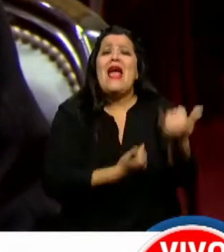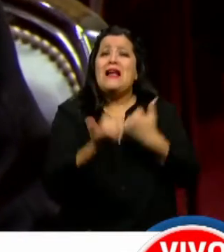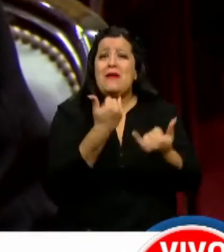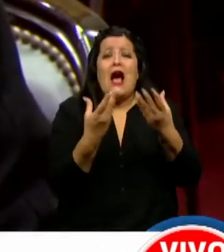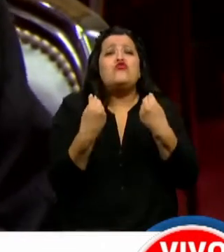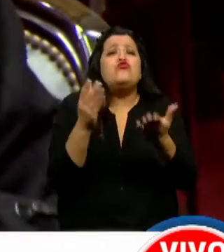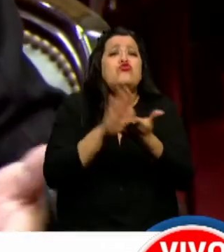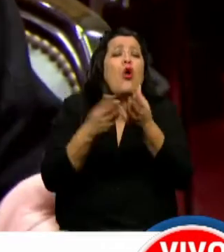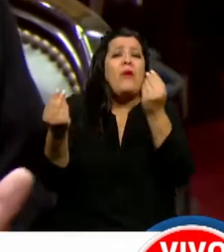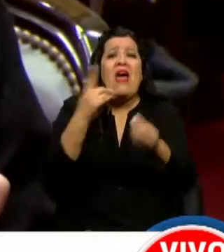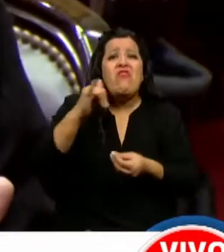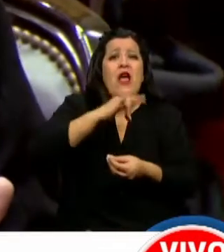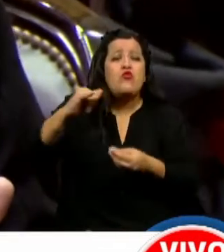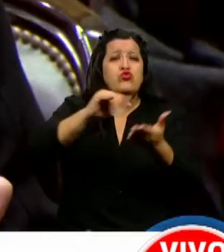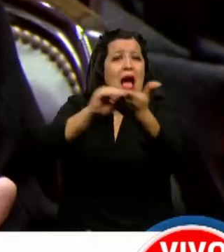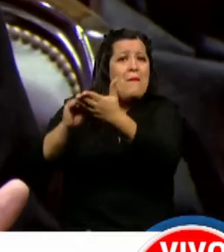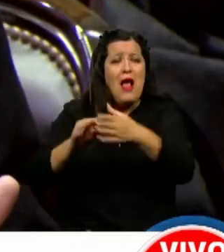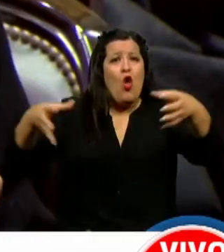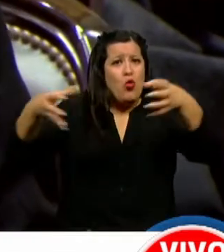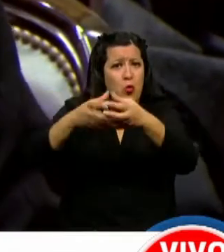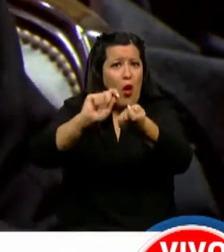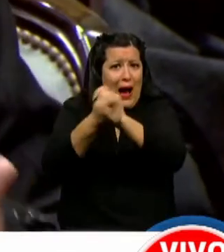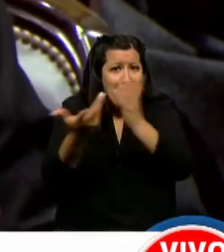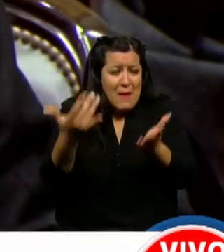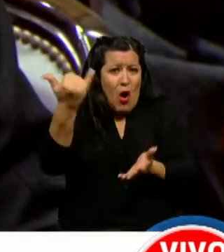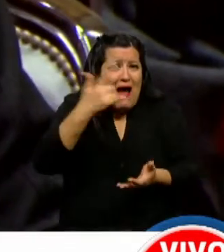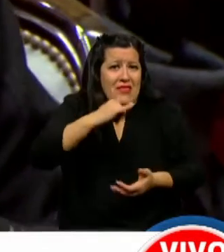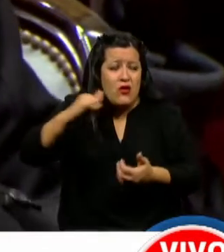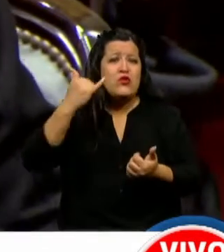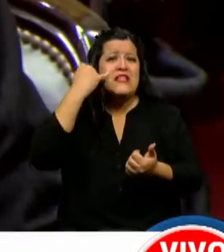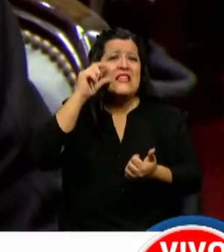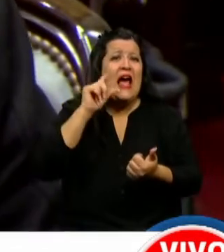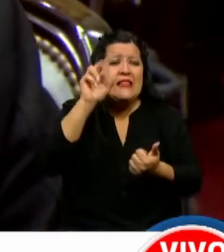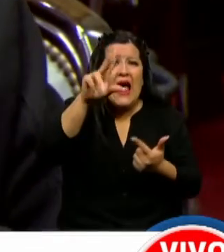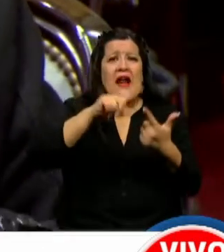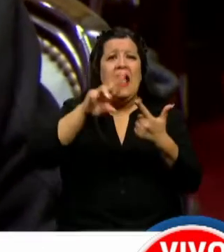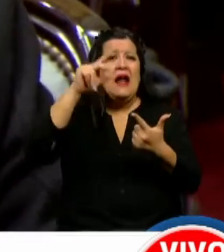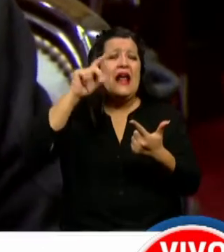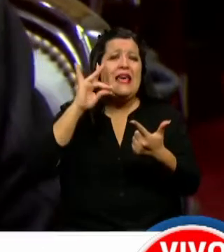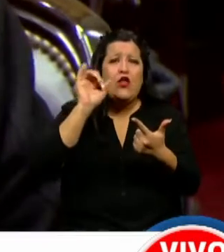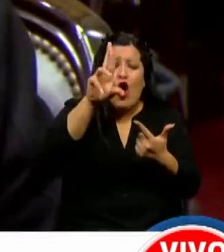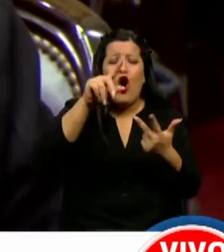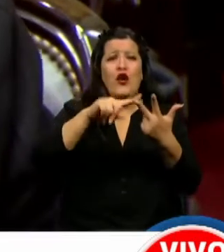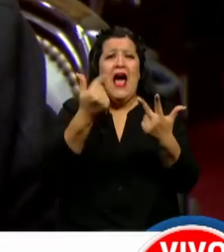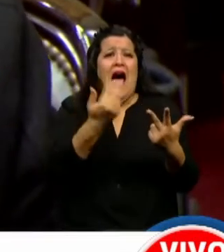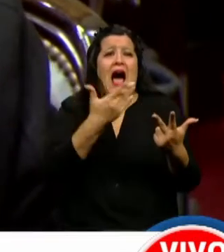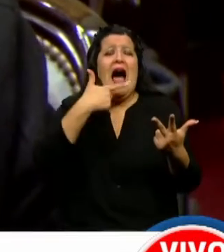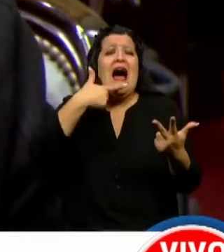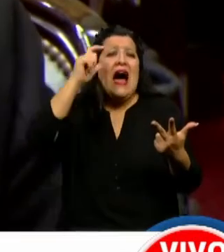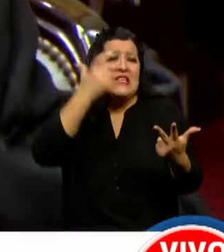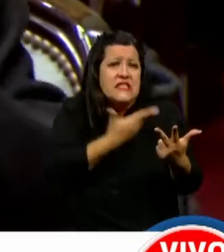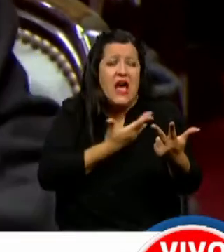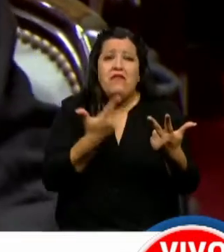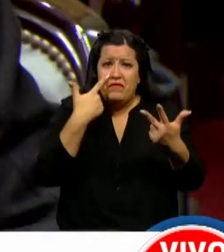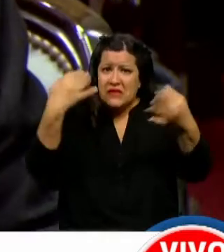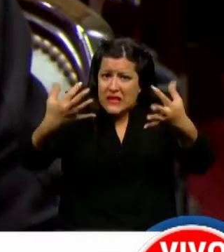los empleados, de los integrantes del bloque de ustedes, de Jeter, de Regidor, de ASEF. Es bueno